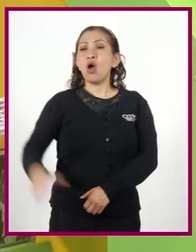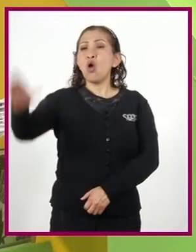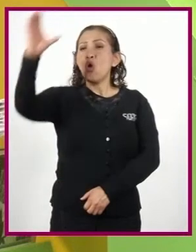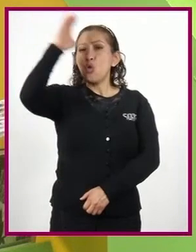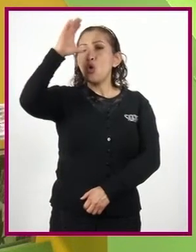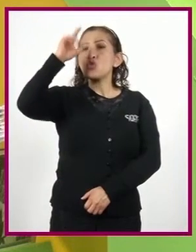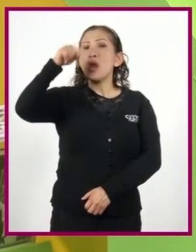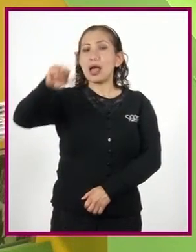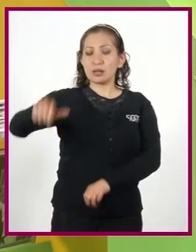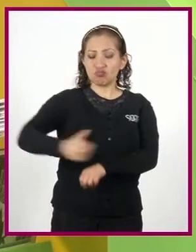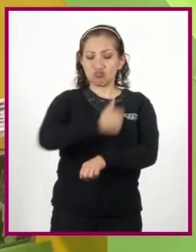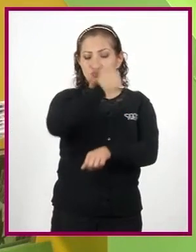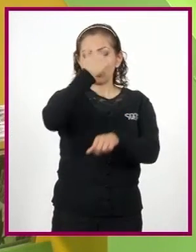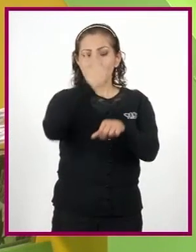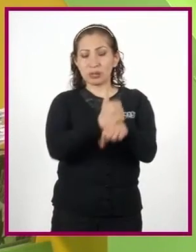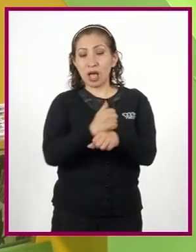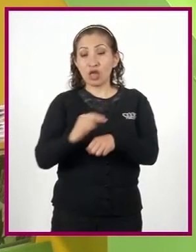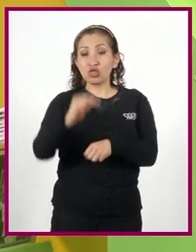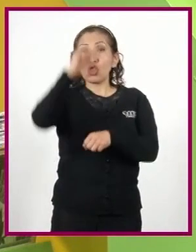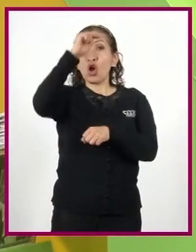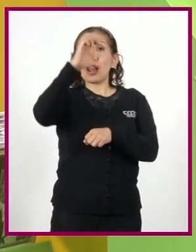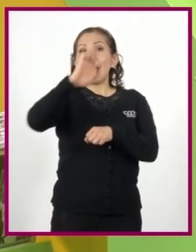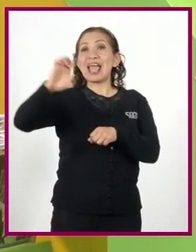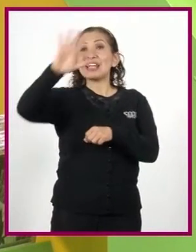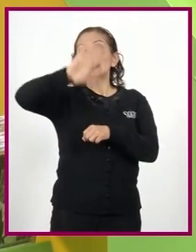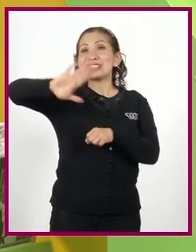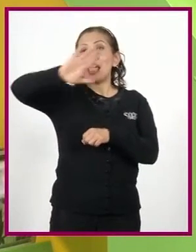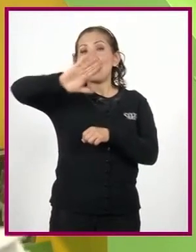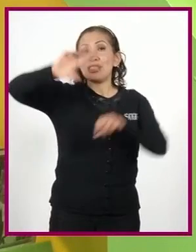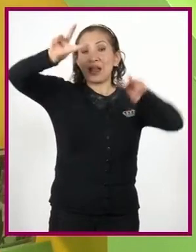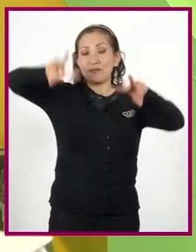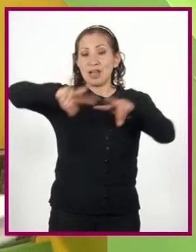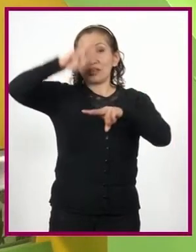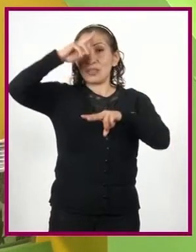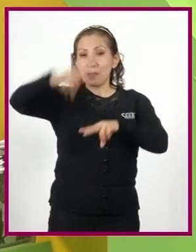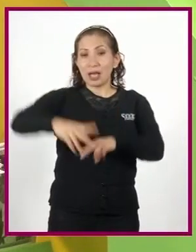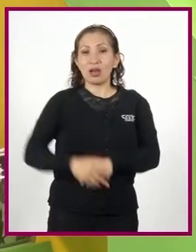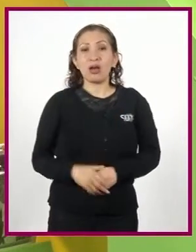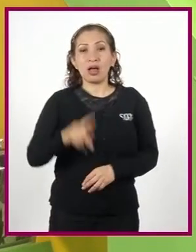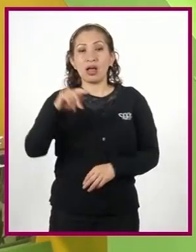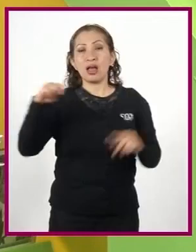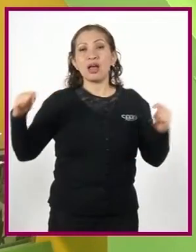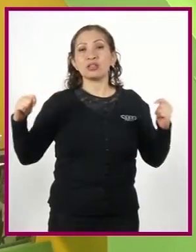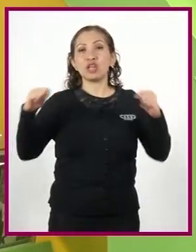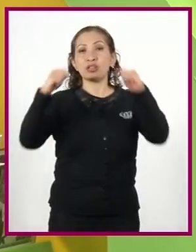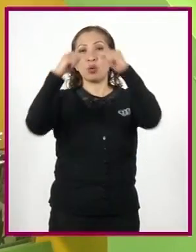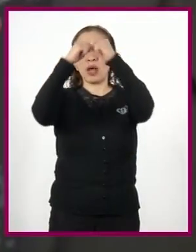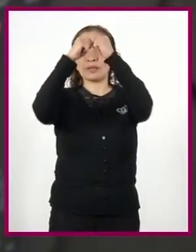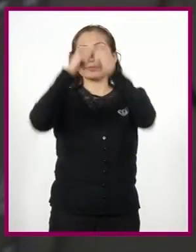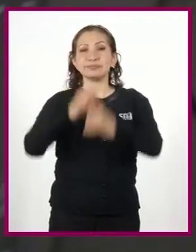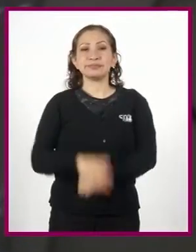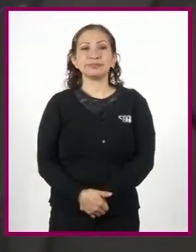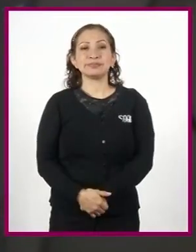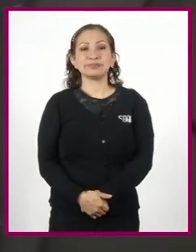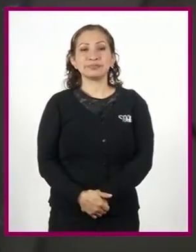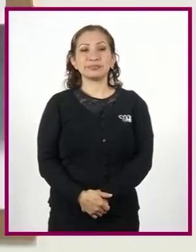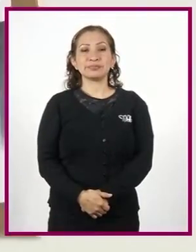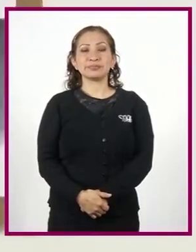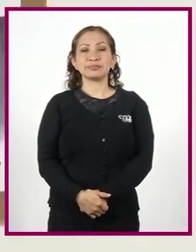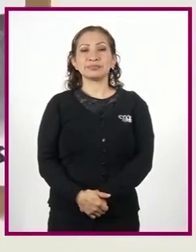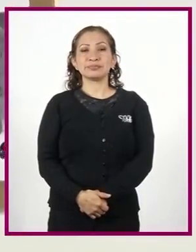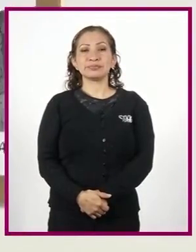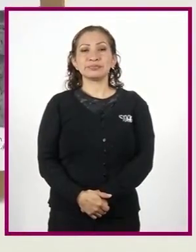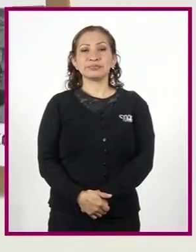Cultura que se estableció al noreste del Valle de México, Teotihuacán.